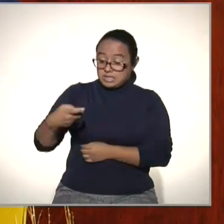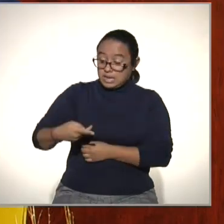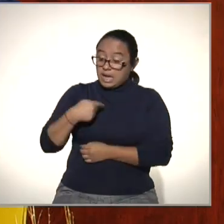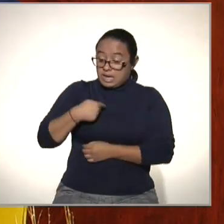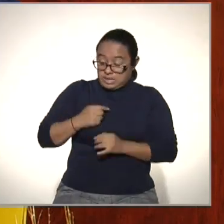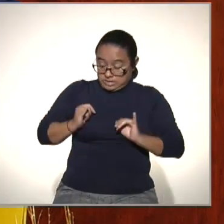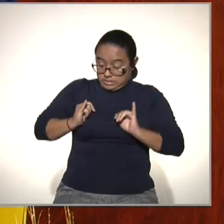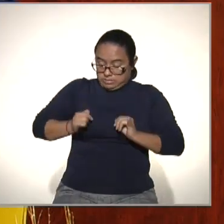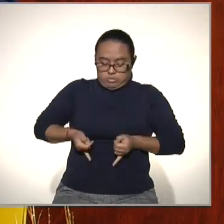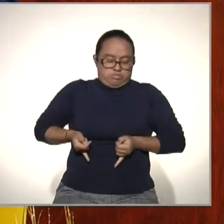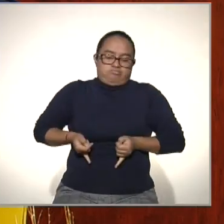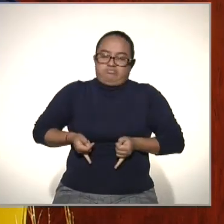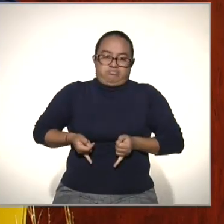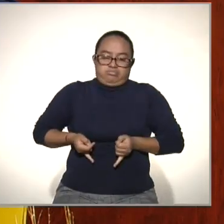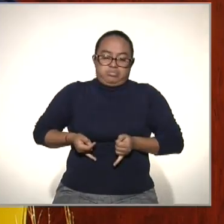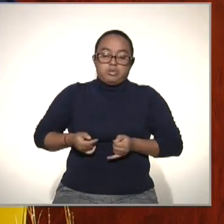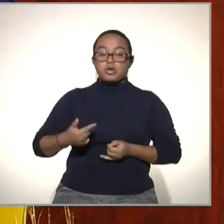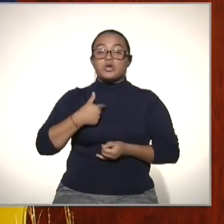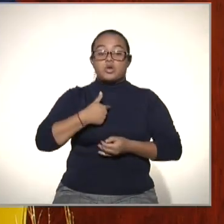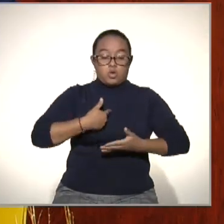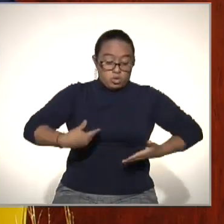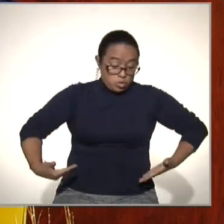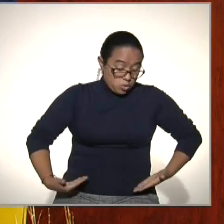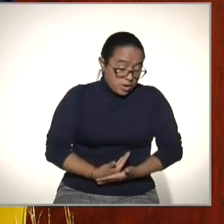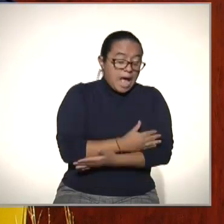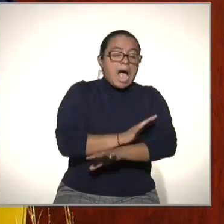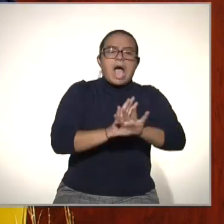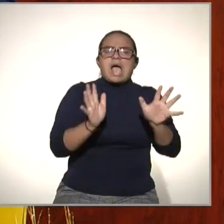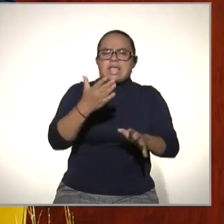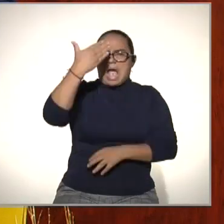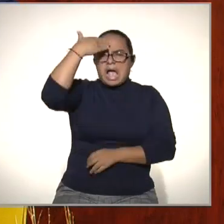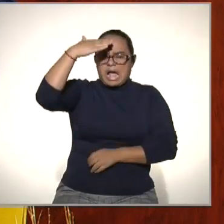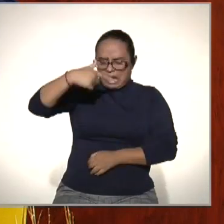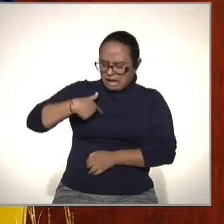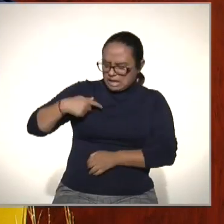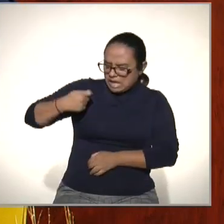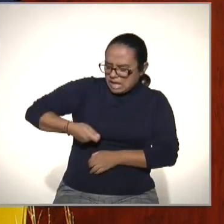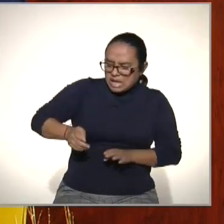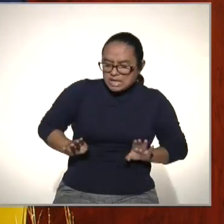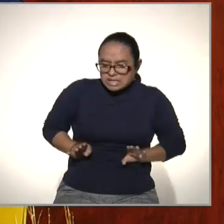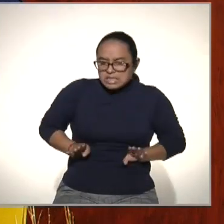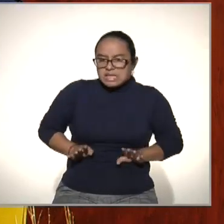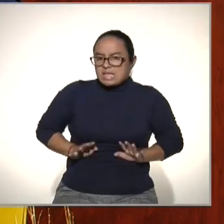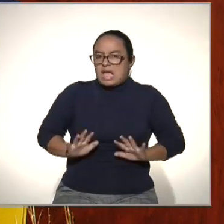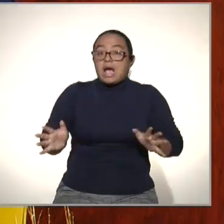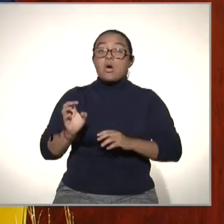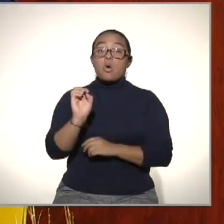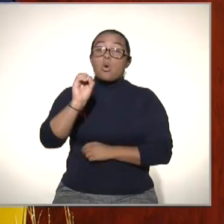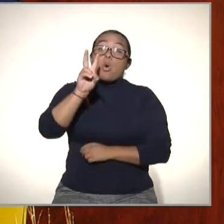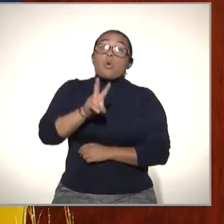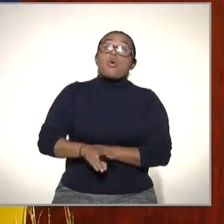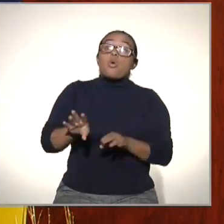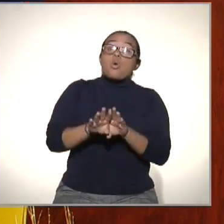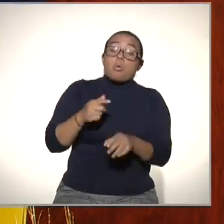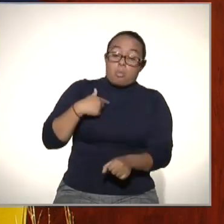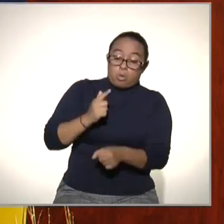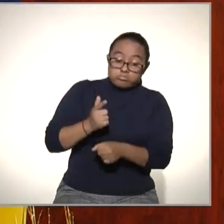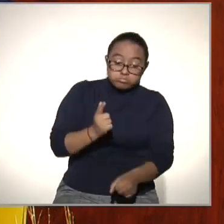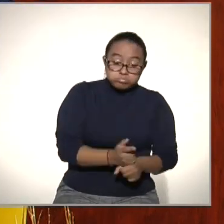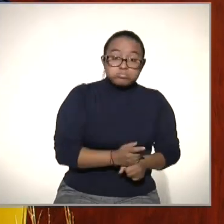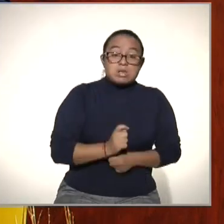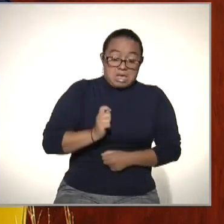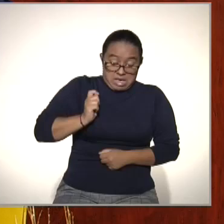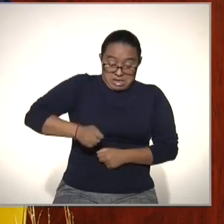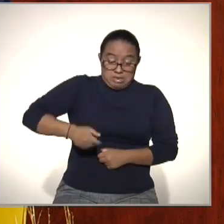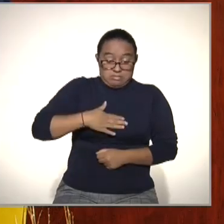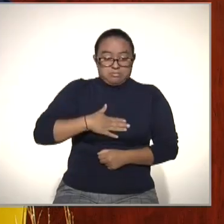individual, ¿no? Es decir, no nacemos sabiendo quiénes somos, ni tampoco hay una verdad que descubrir presocial de lo que